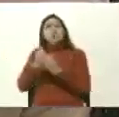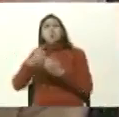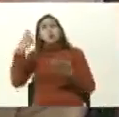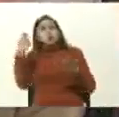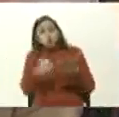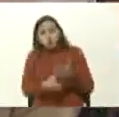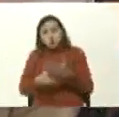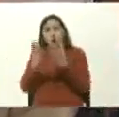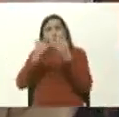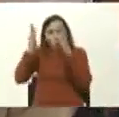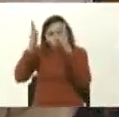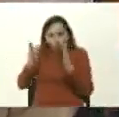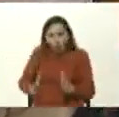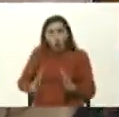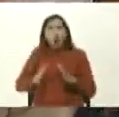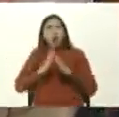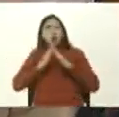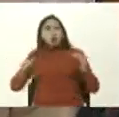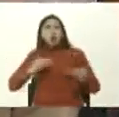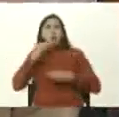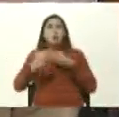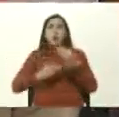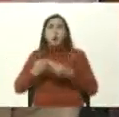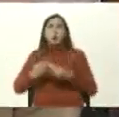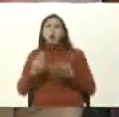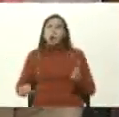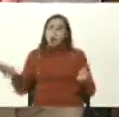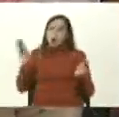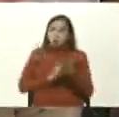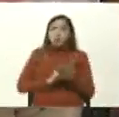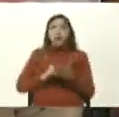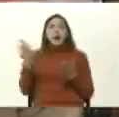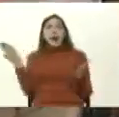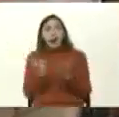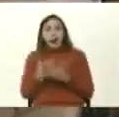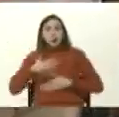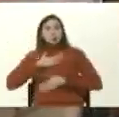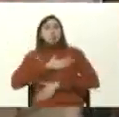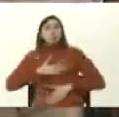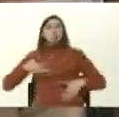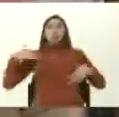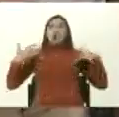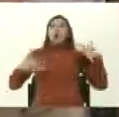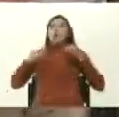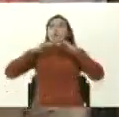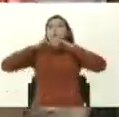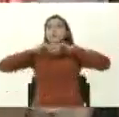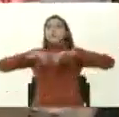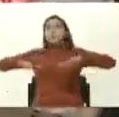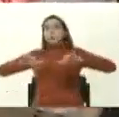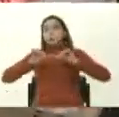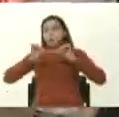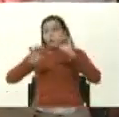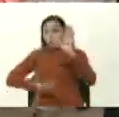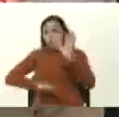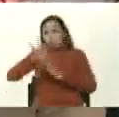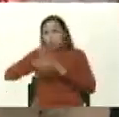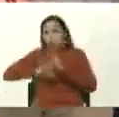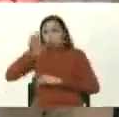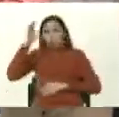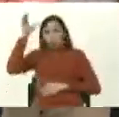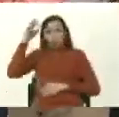y garantizamos lo que estamos buscando todos, un retorno a clase feliz, contento, masivo, para seguir creciendo en la Venezuela